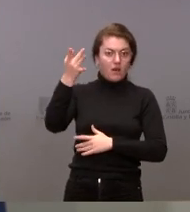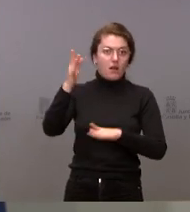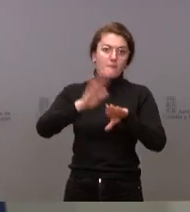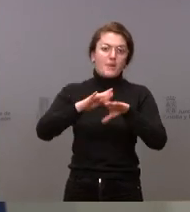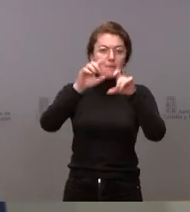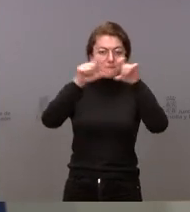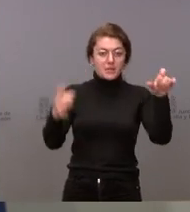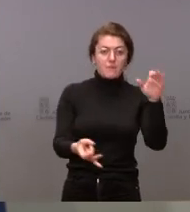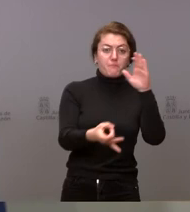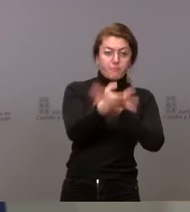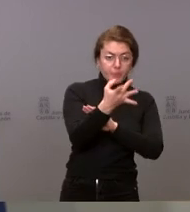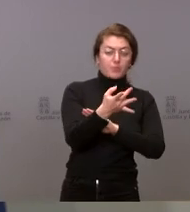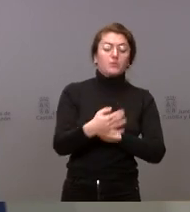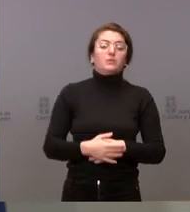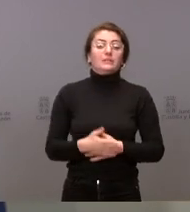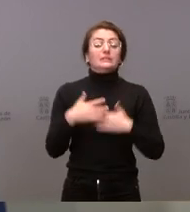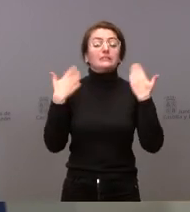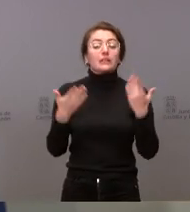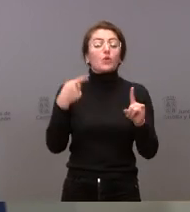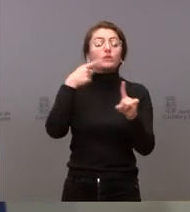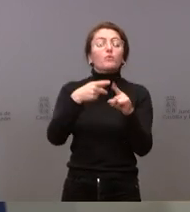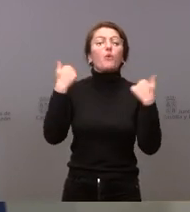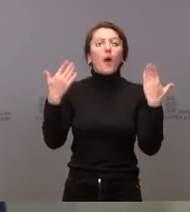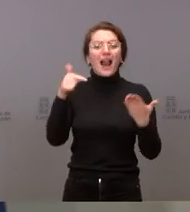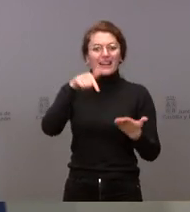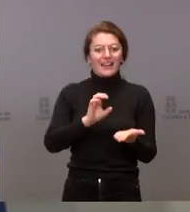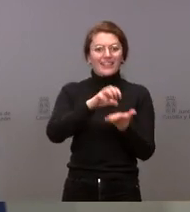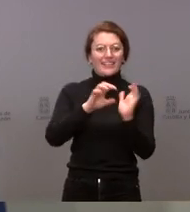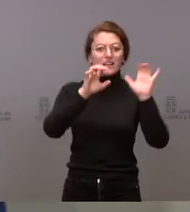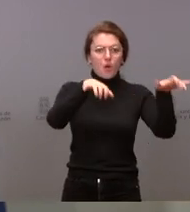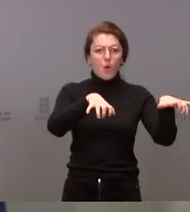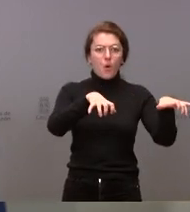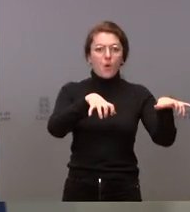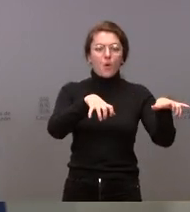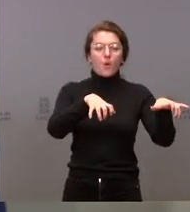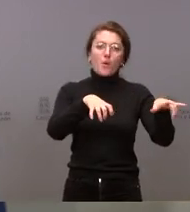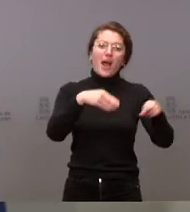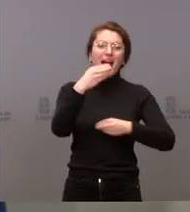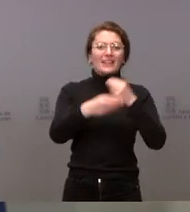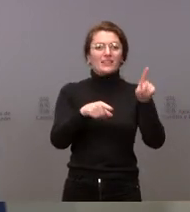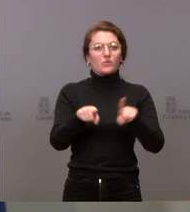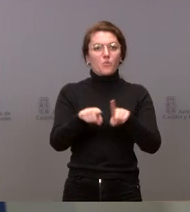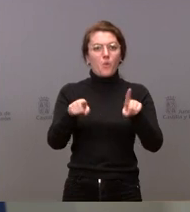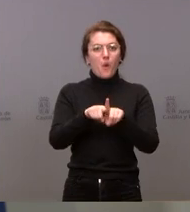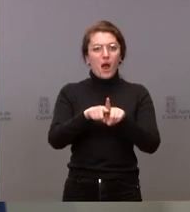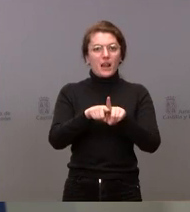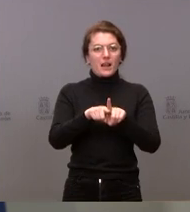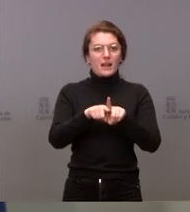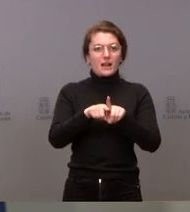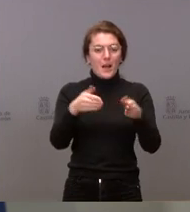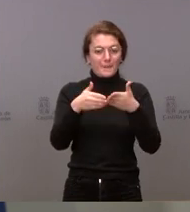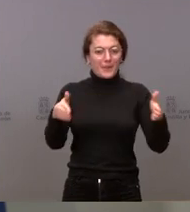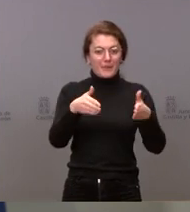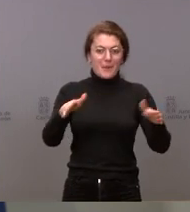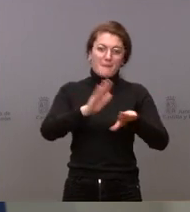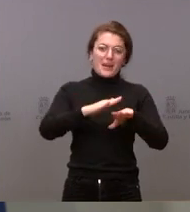buscamos con ello que en castilla y león' que de esta iniciativa de desarrollo de esas actividades que son demandadas